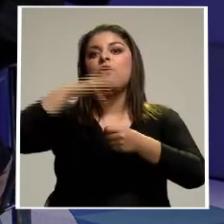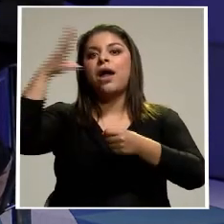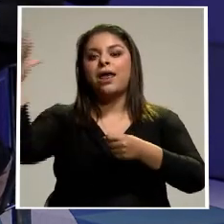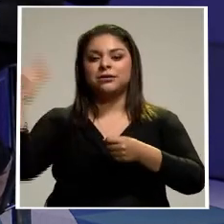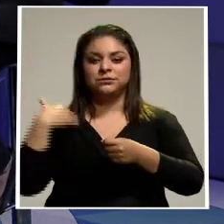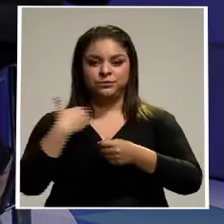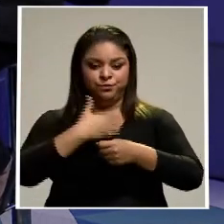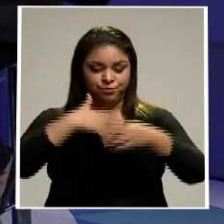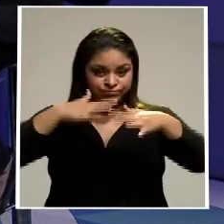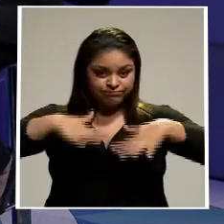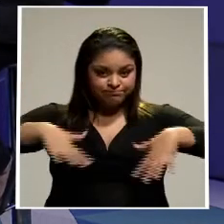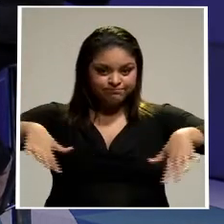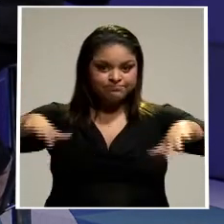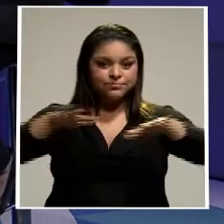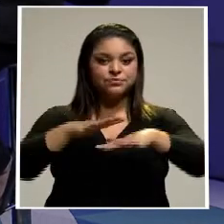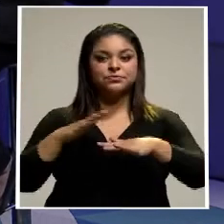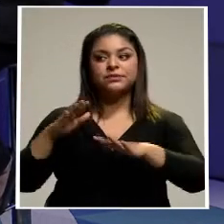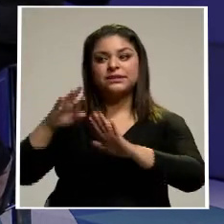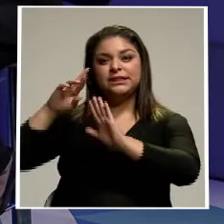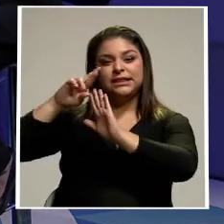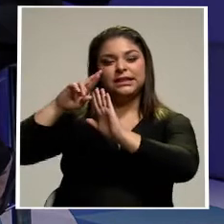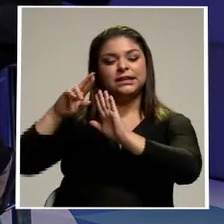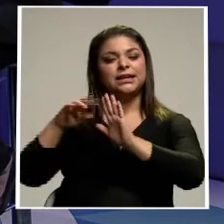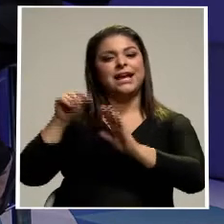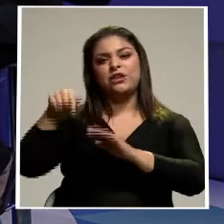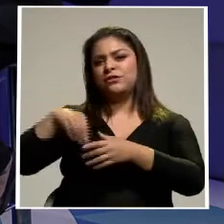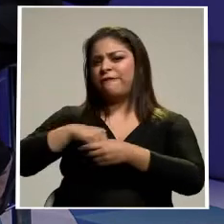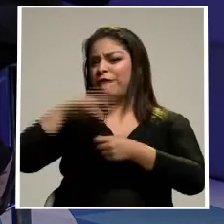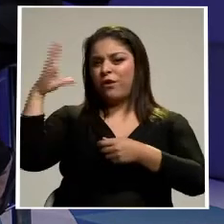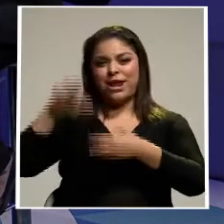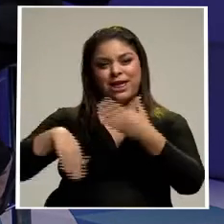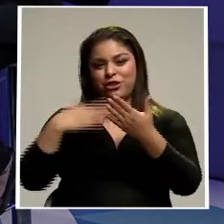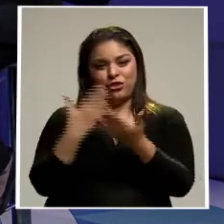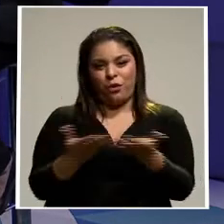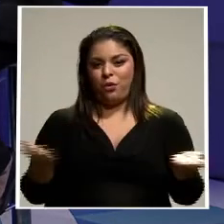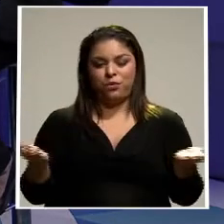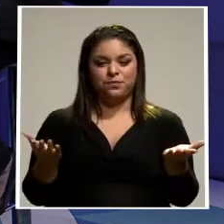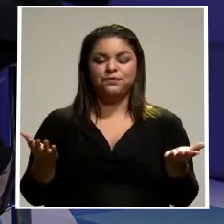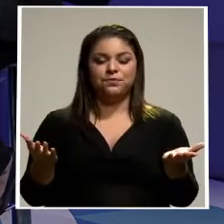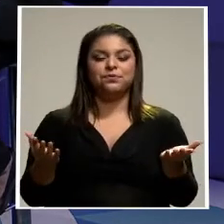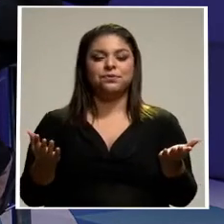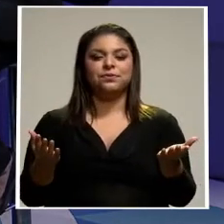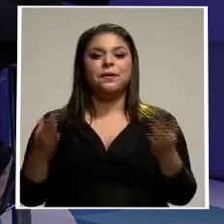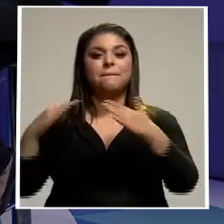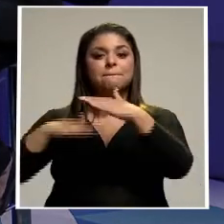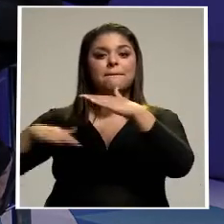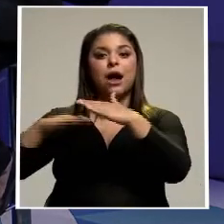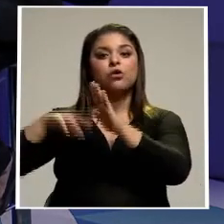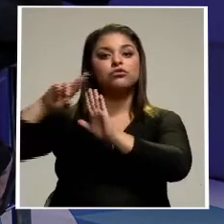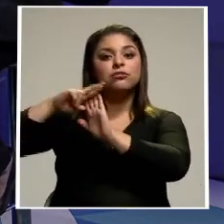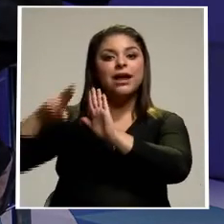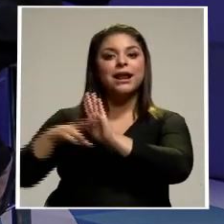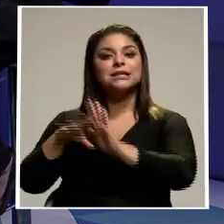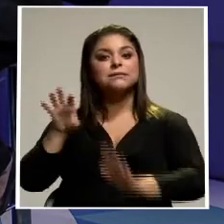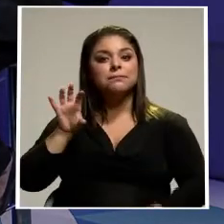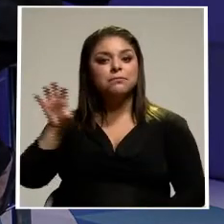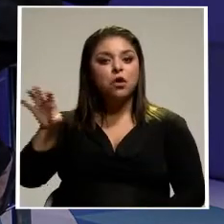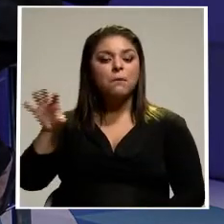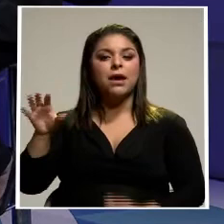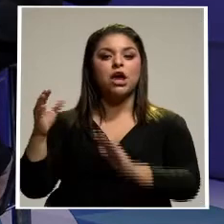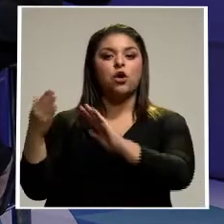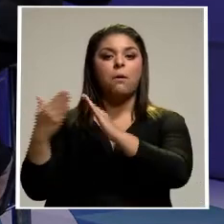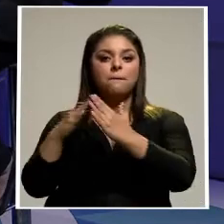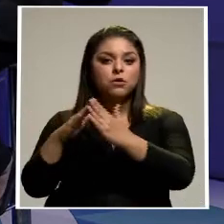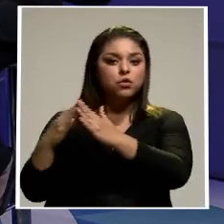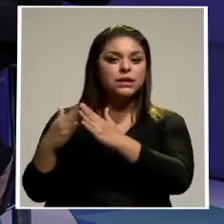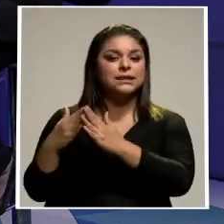nuestros, bajo reglas... Están fuera de todo territorio, además. Sí, bajo reglas propias de community managing,